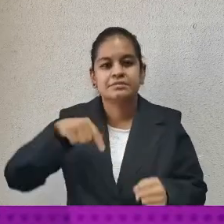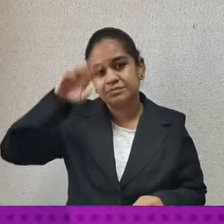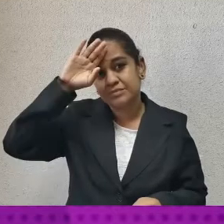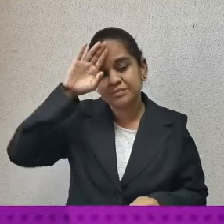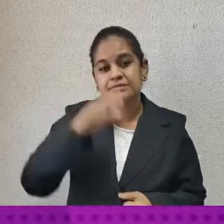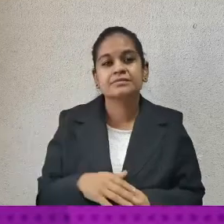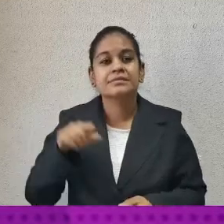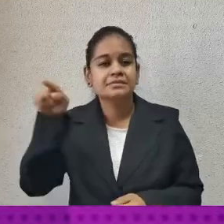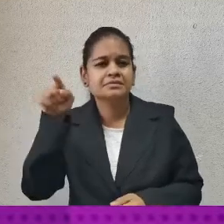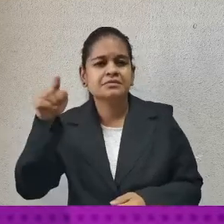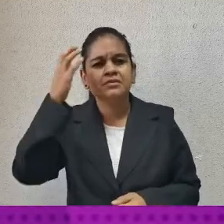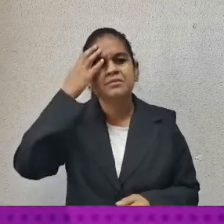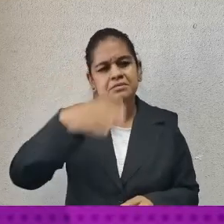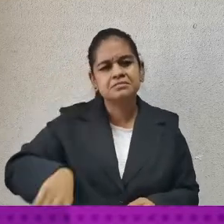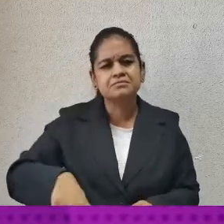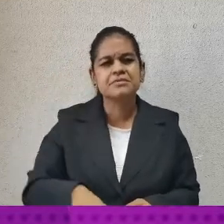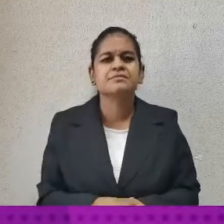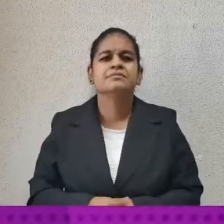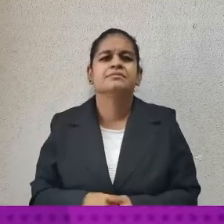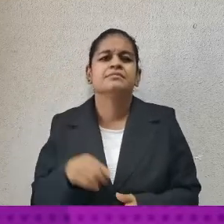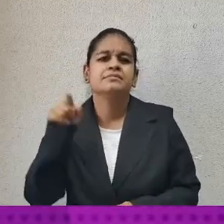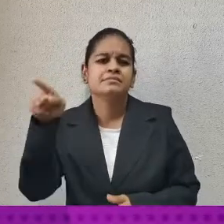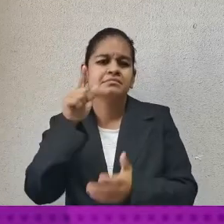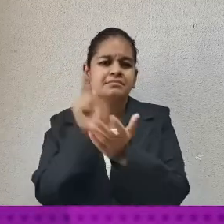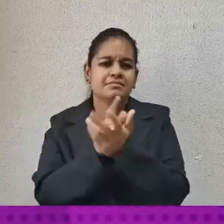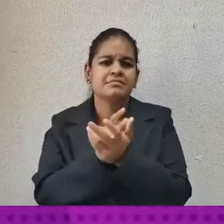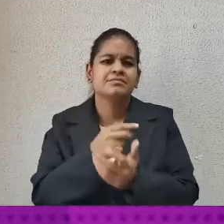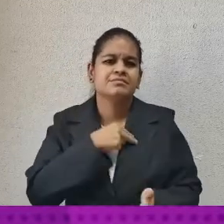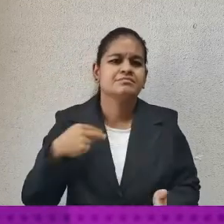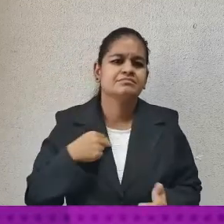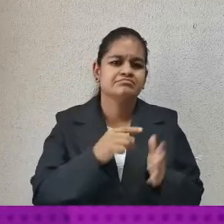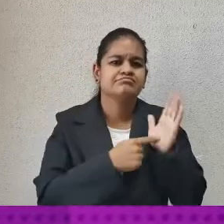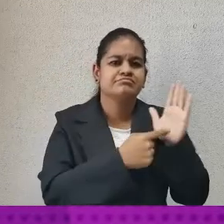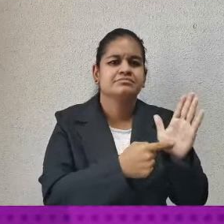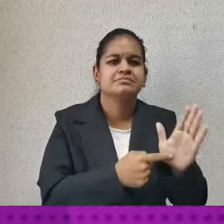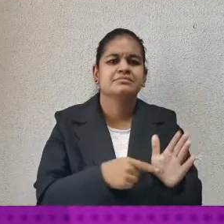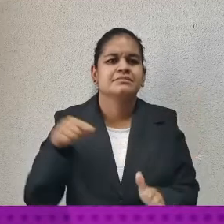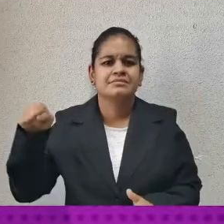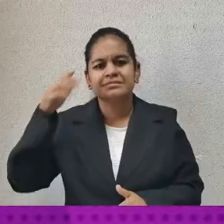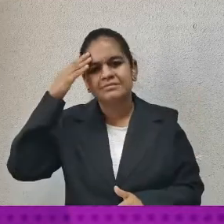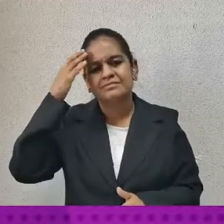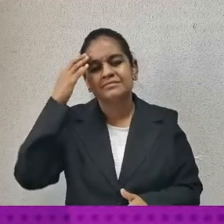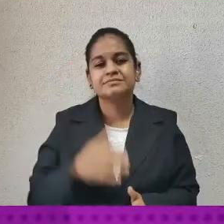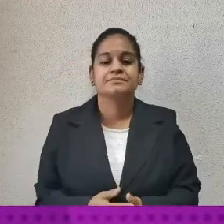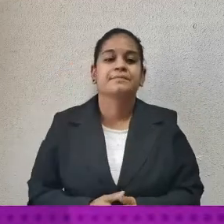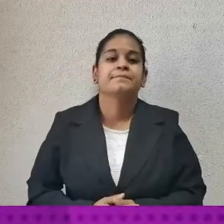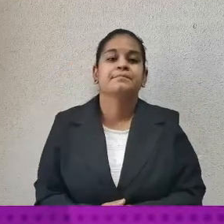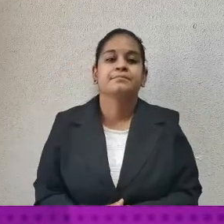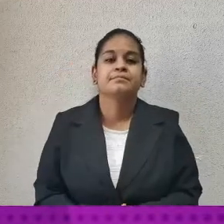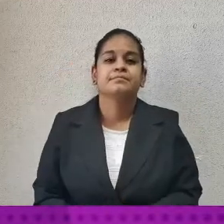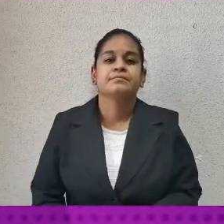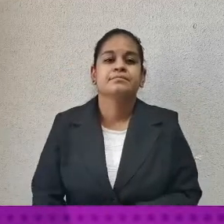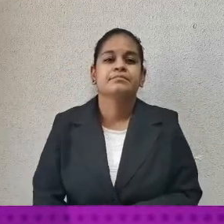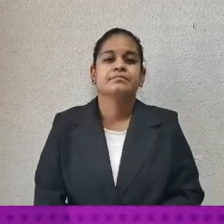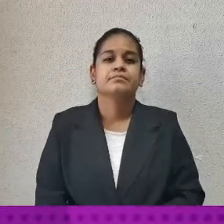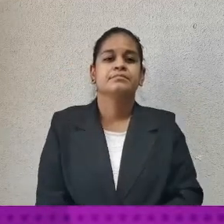Monterrey que conoce de los asuntos en revisiones constitucionales, de los asuntos que resuelve el tribunal local. Y este